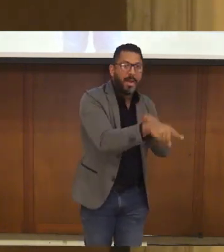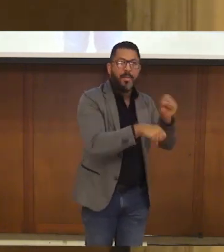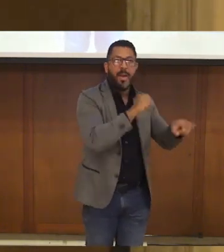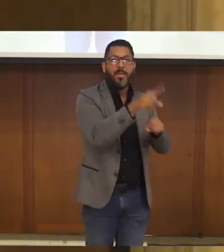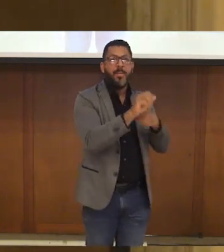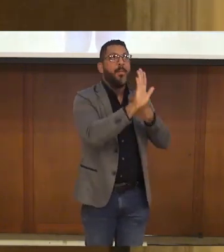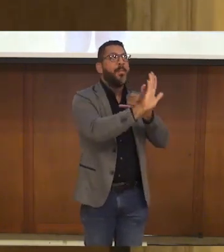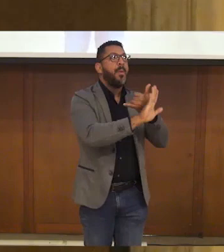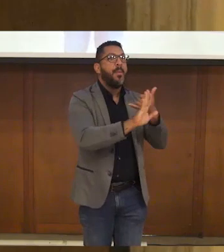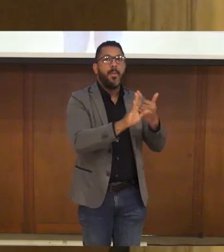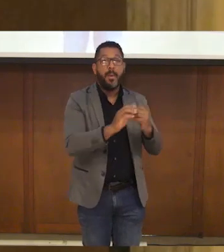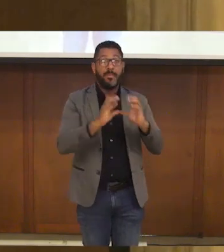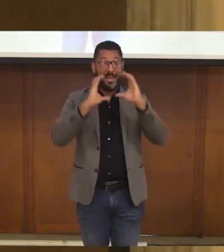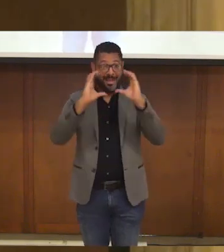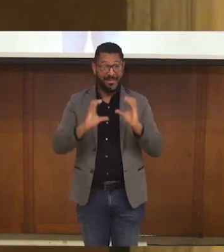departamentos fueron